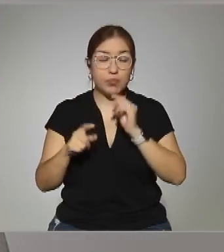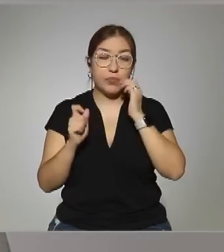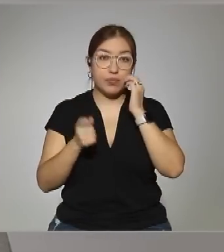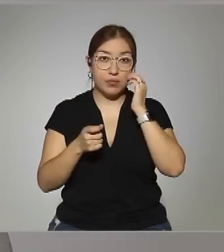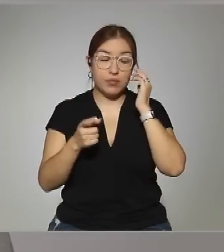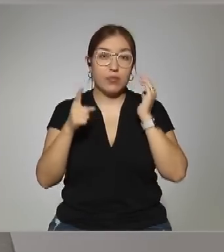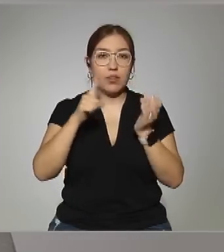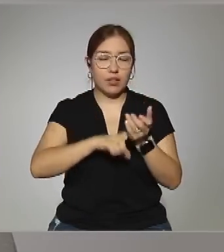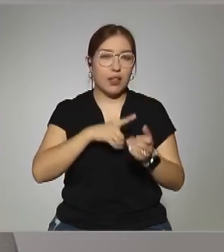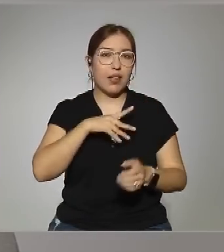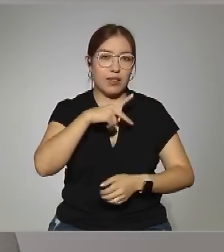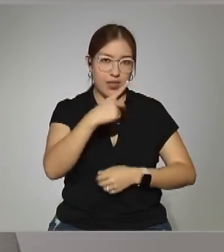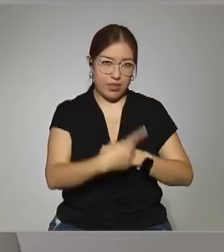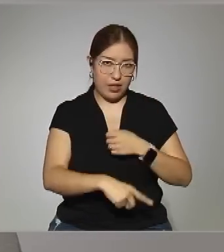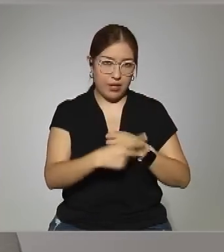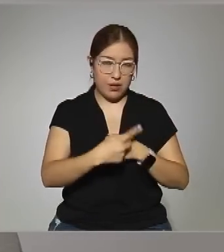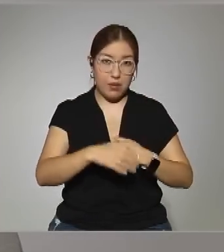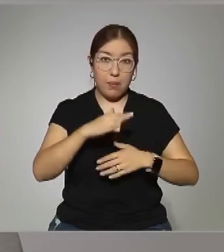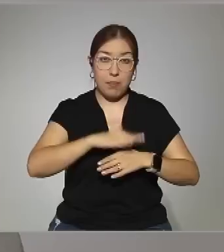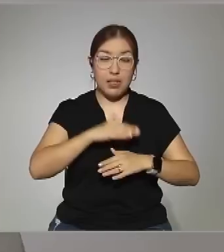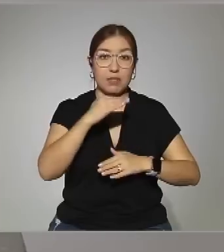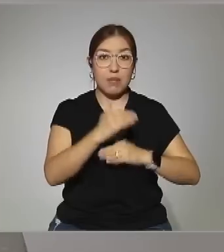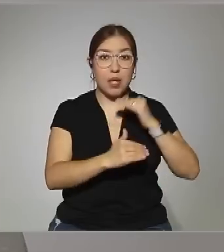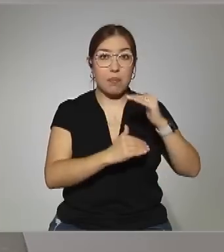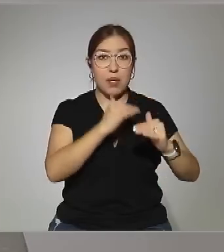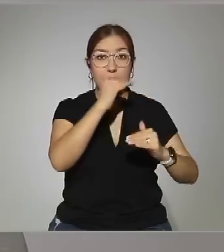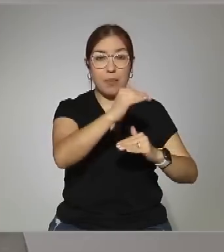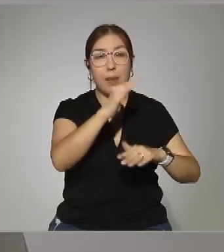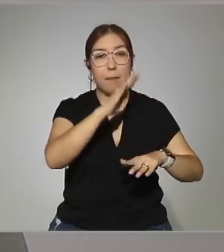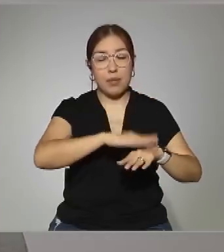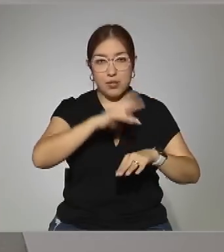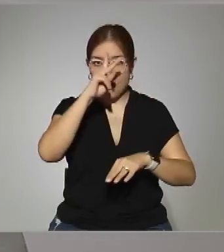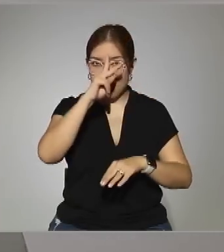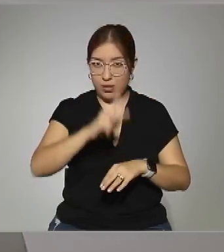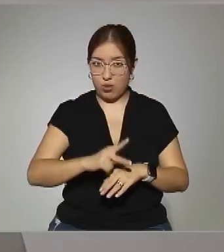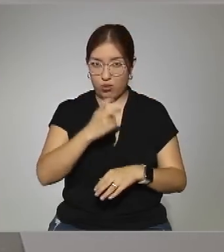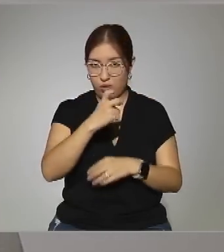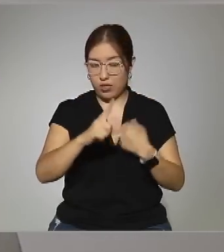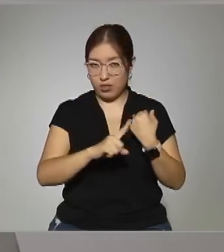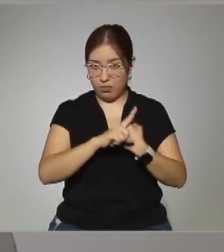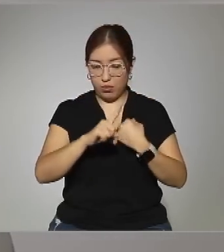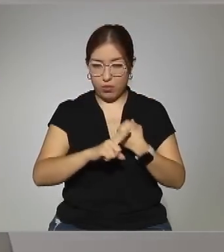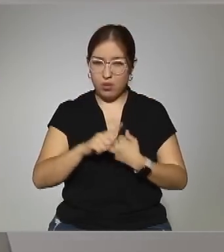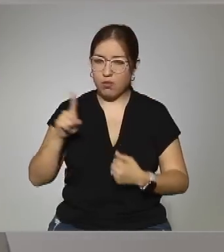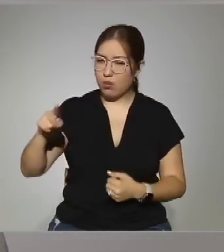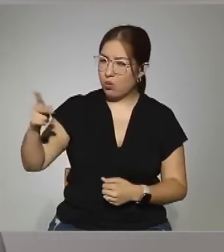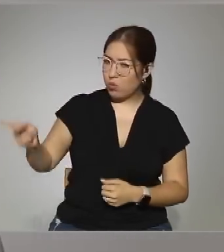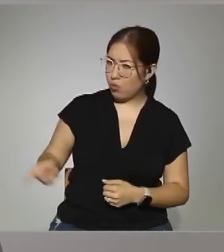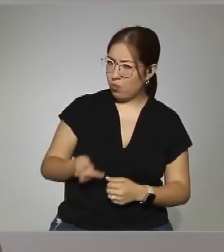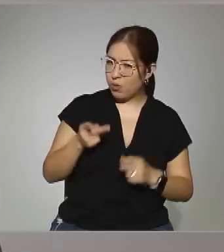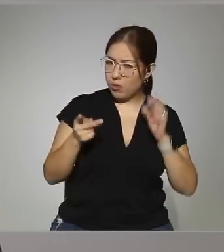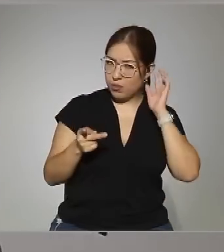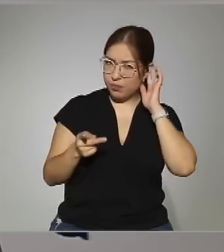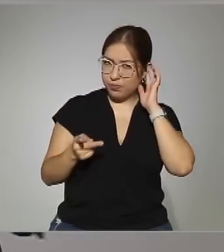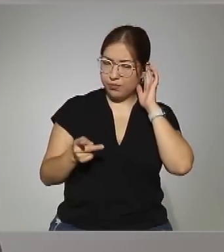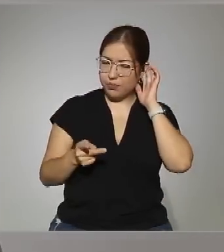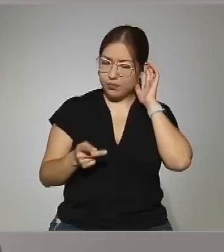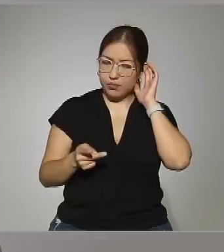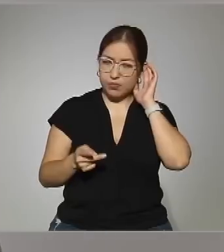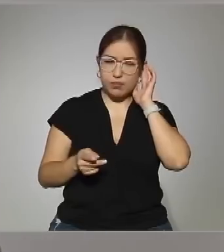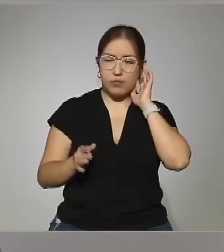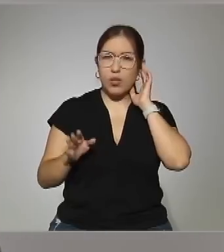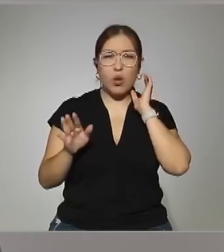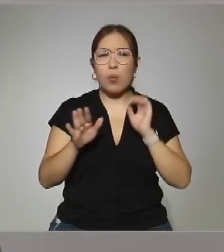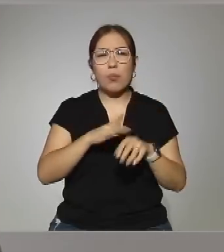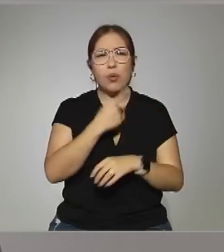daño emocional y cada vez el problema va evolucionando más. Preguntabas por qué se muestra en la edad adulta. A lo largo de la